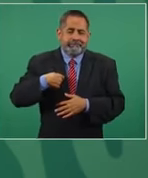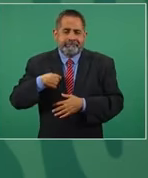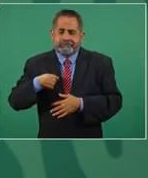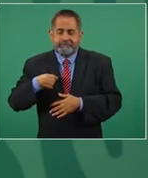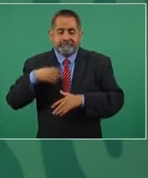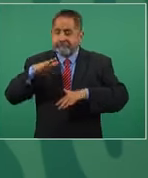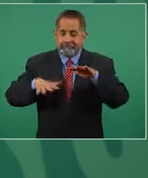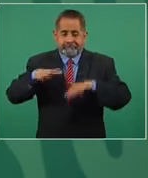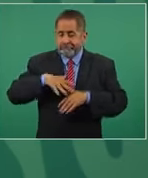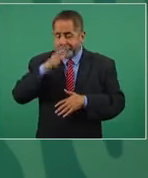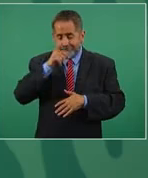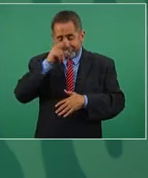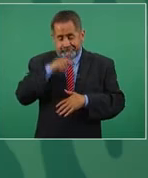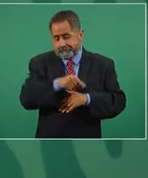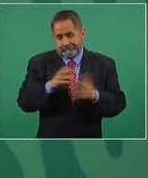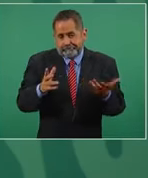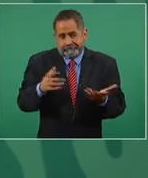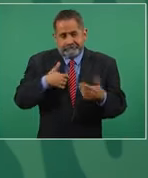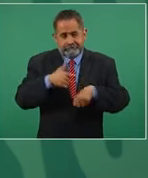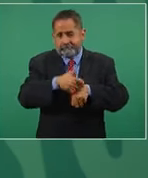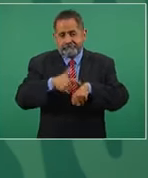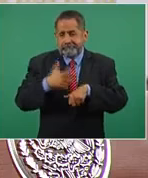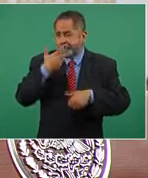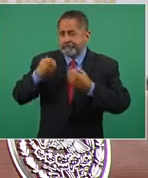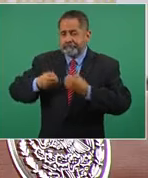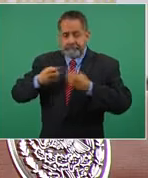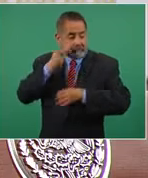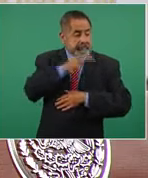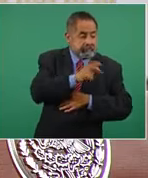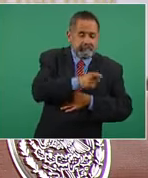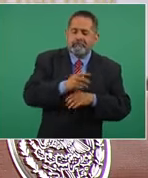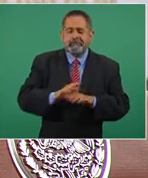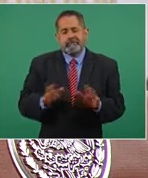hay veces que no puedo. No me alcanza el tiempo.